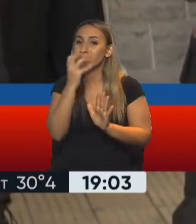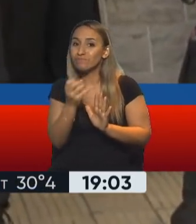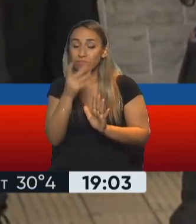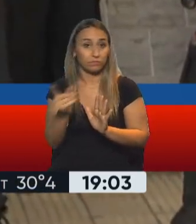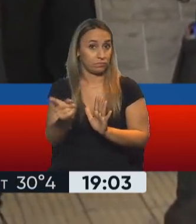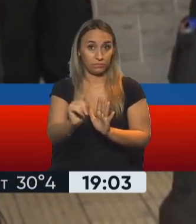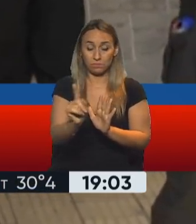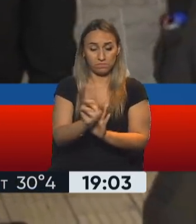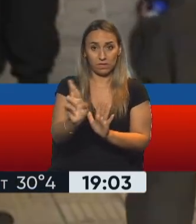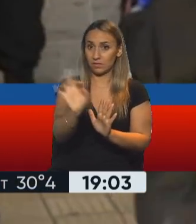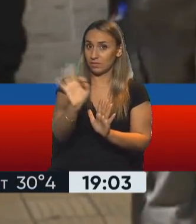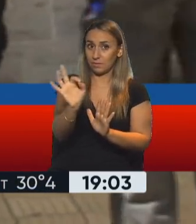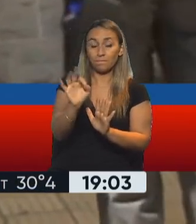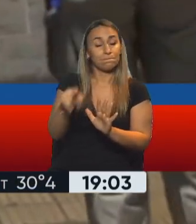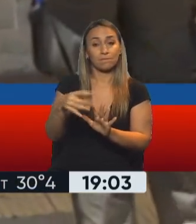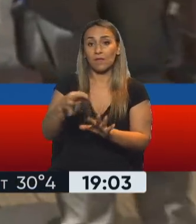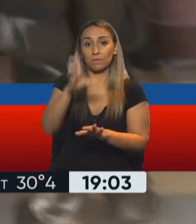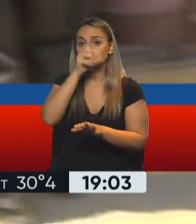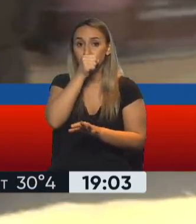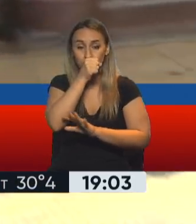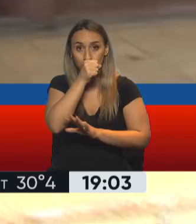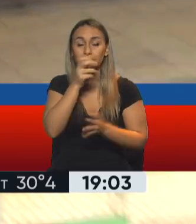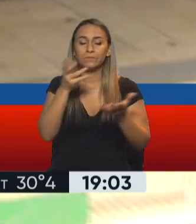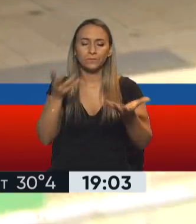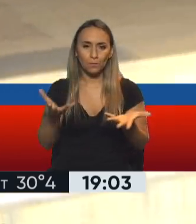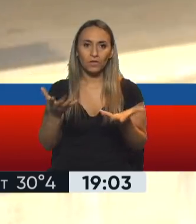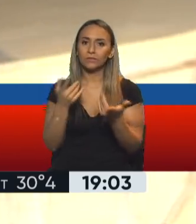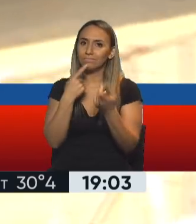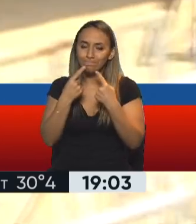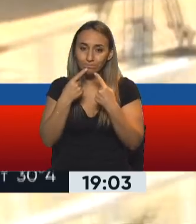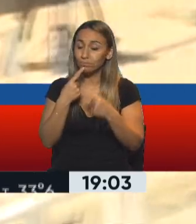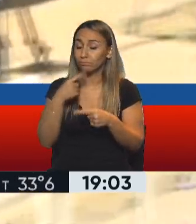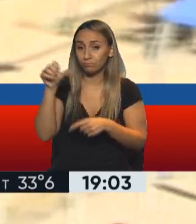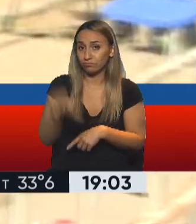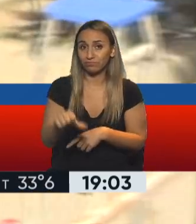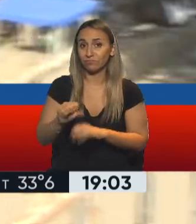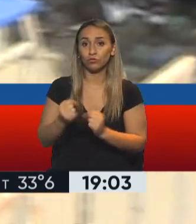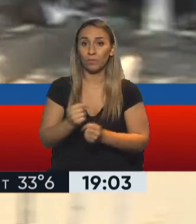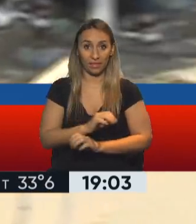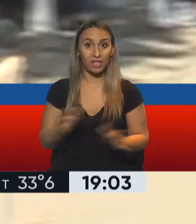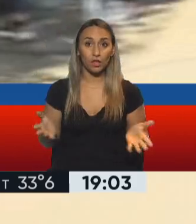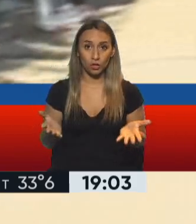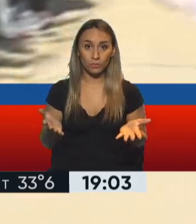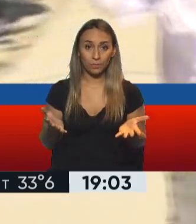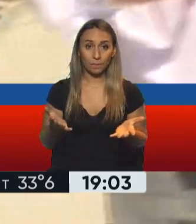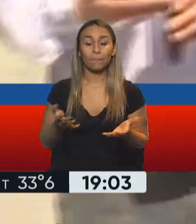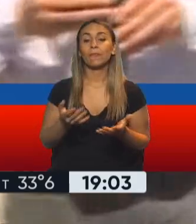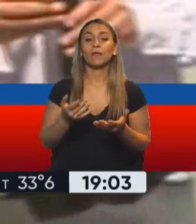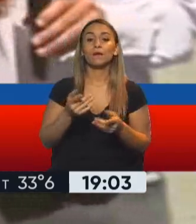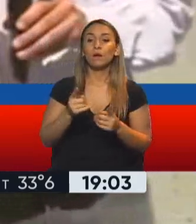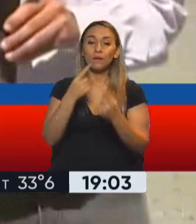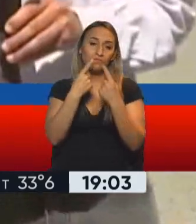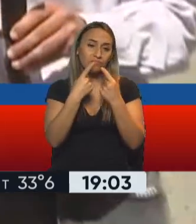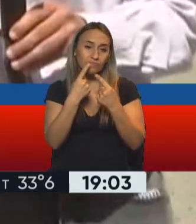En conclusión, finalmente se suspendió la indagatoria al expresidente por la causa